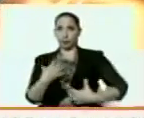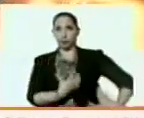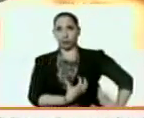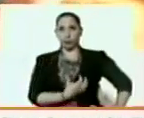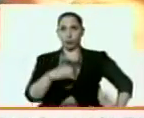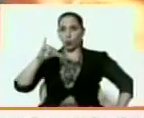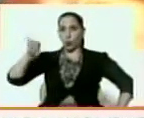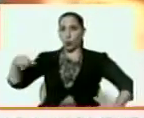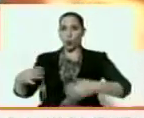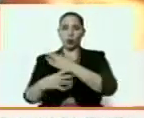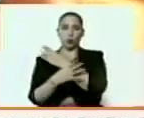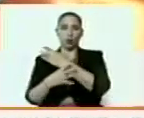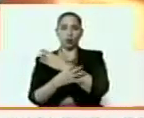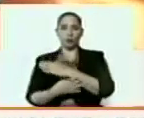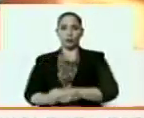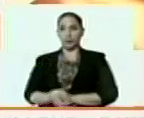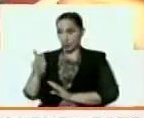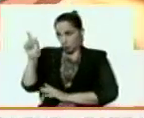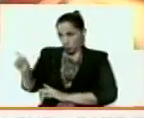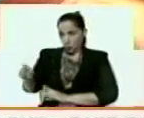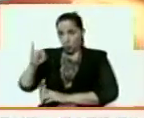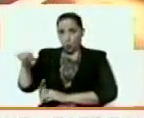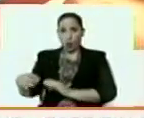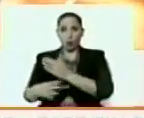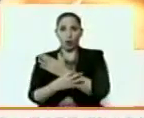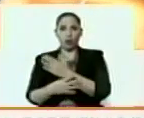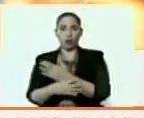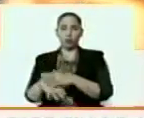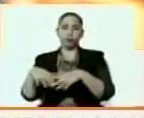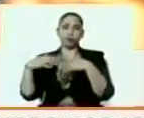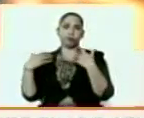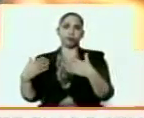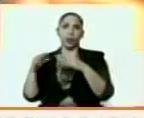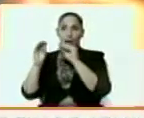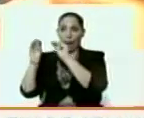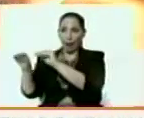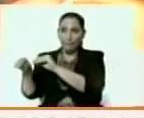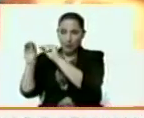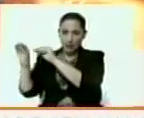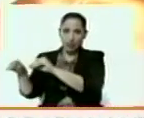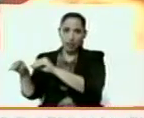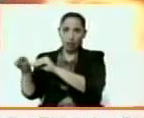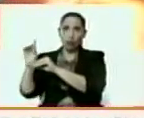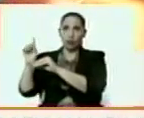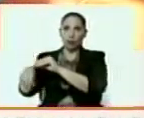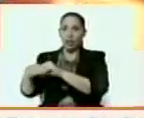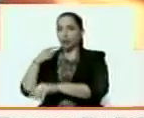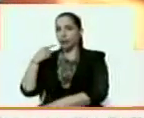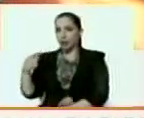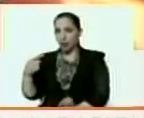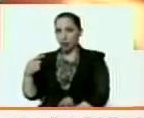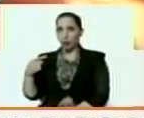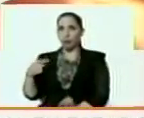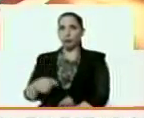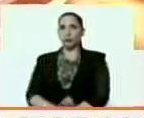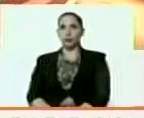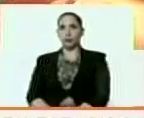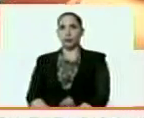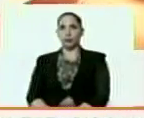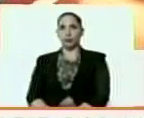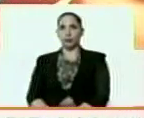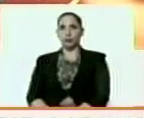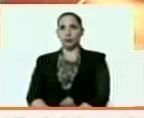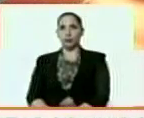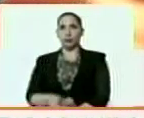este señor Guaidó, bastante que se le ha avisado y bastante que se le dijo que había esta condición de conflicto